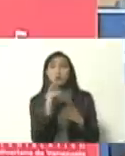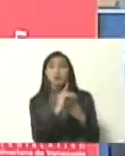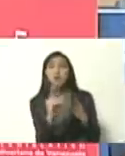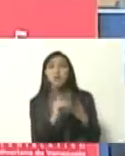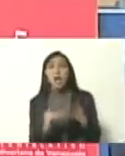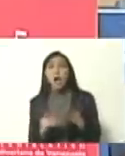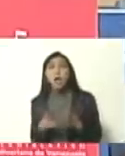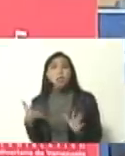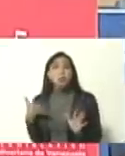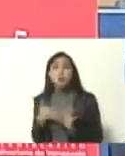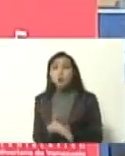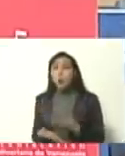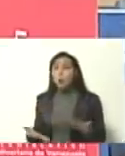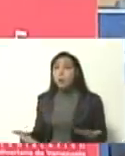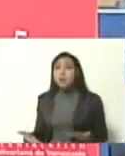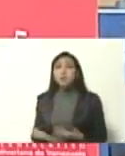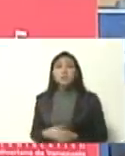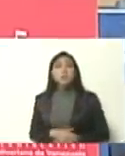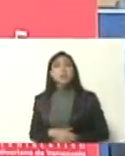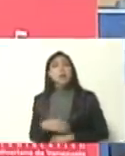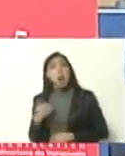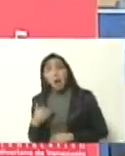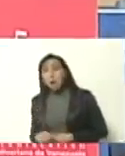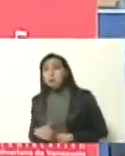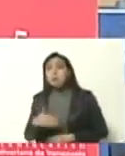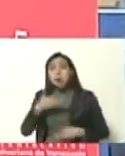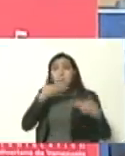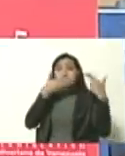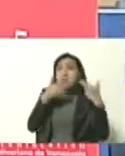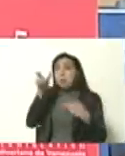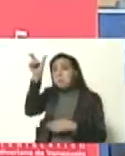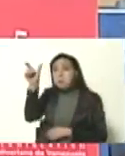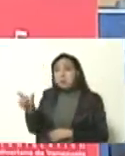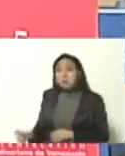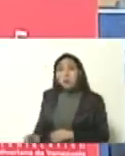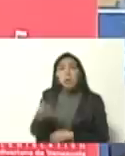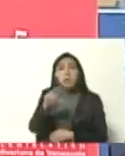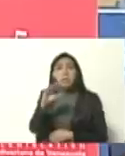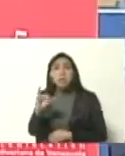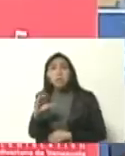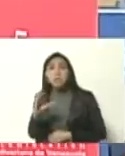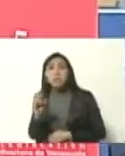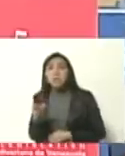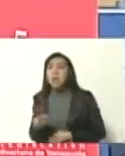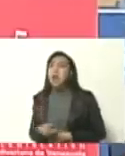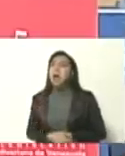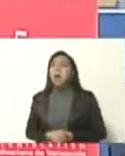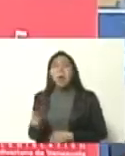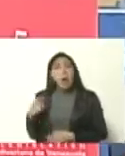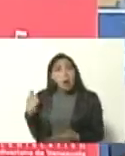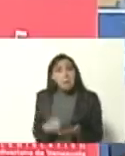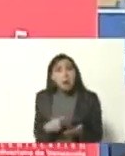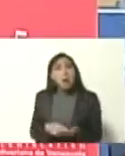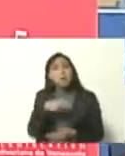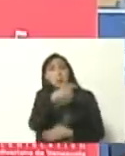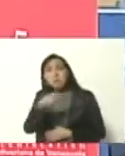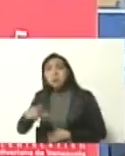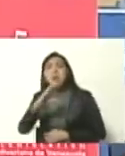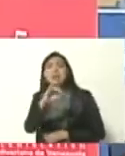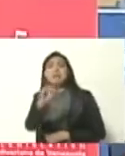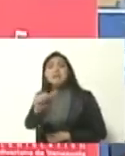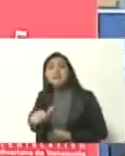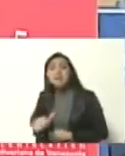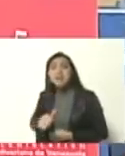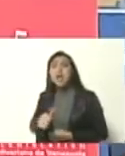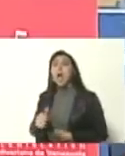que señalan que un terrorista llamado Richard Grillet, contratado por un agente de la CIA llamado Mariano